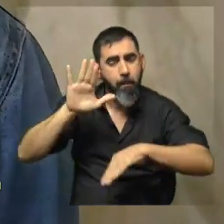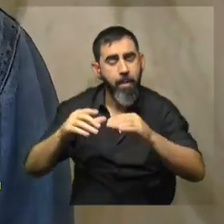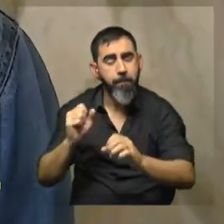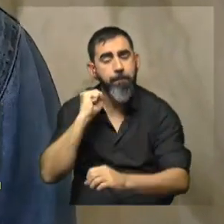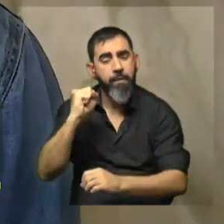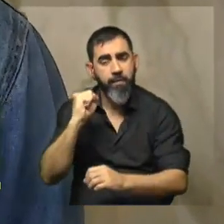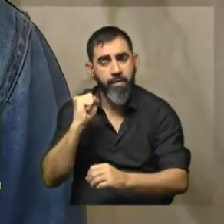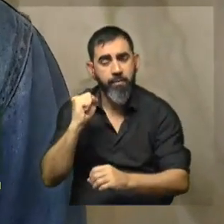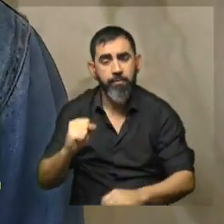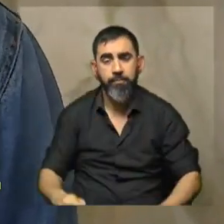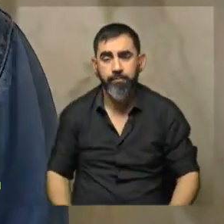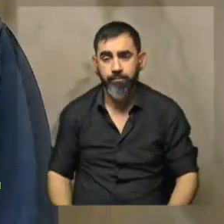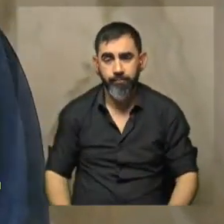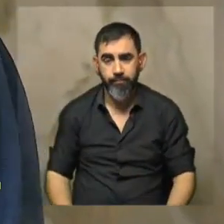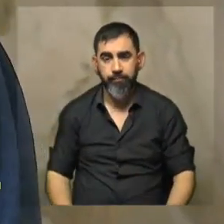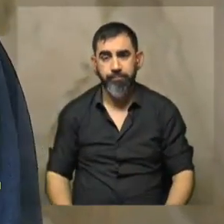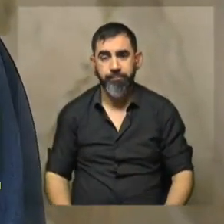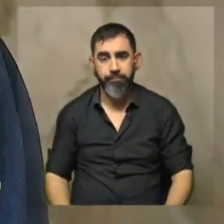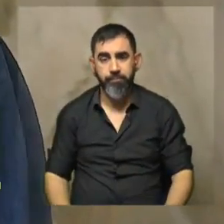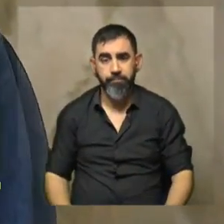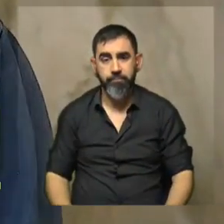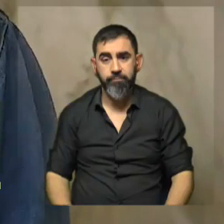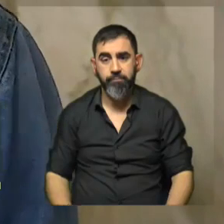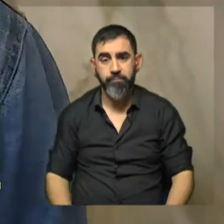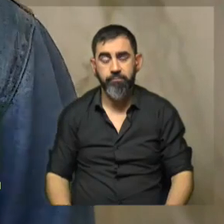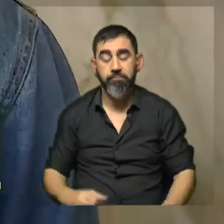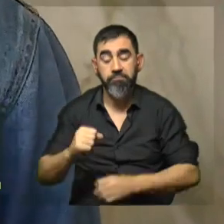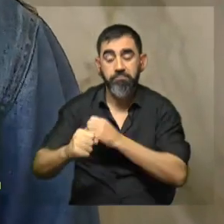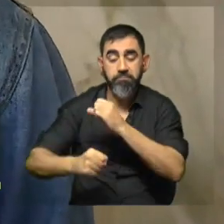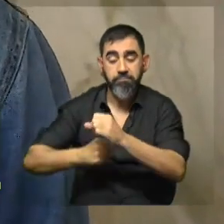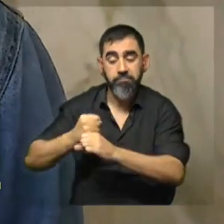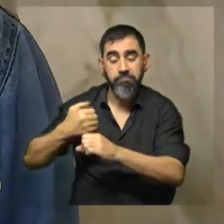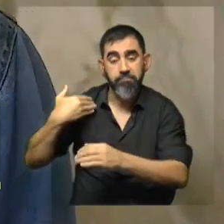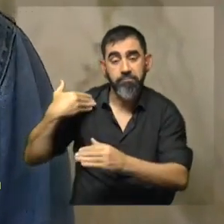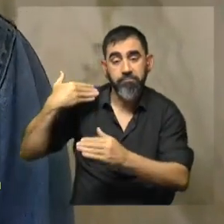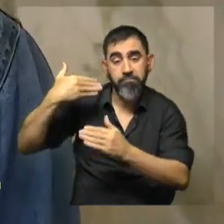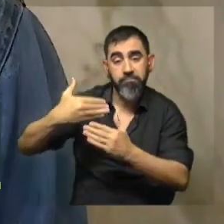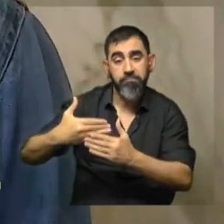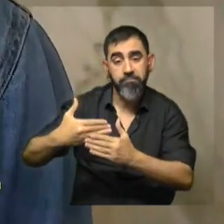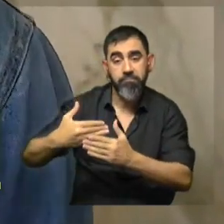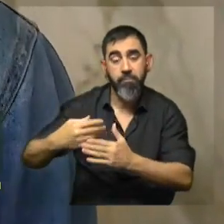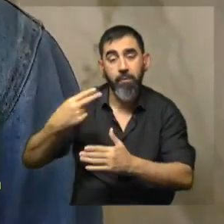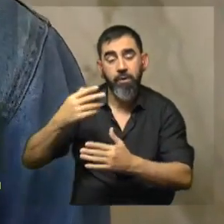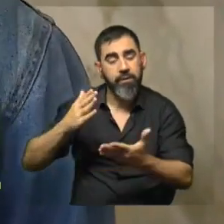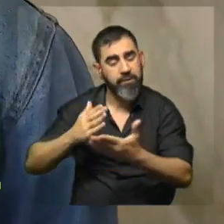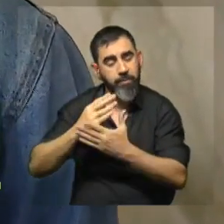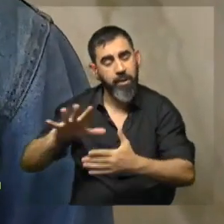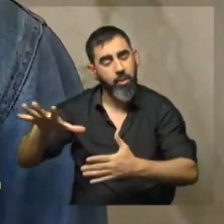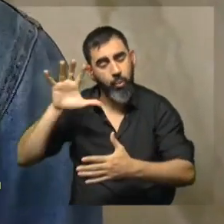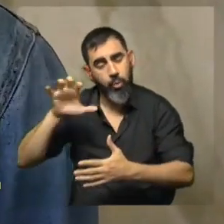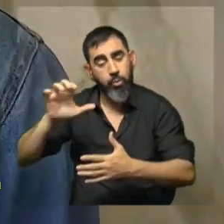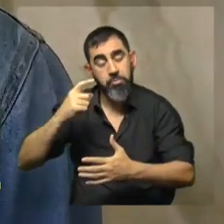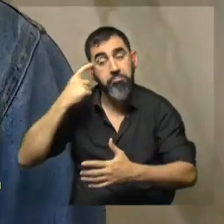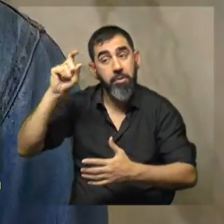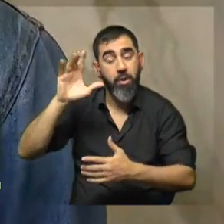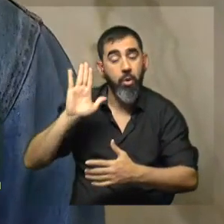banda especial. Entonces, no sé, con el correr de los años, nunca dejé de escucharlos y se me ocurrió hacer